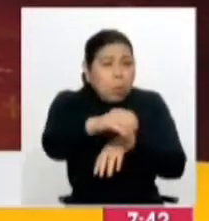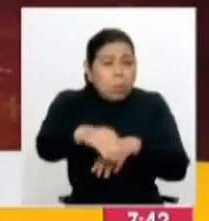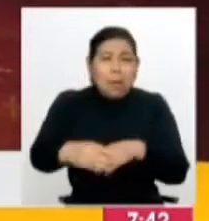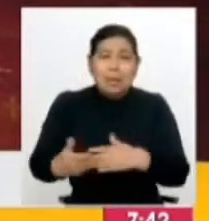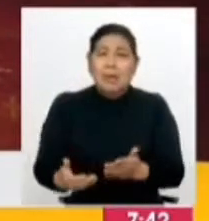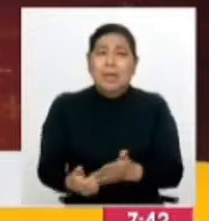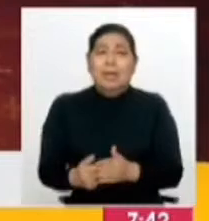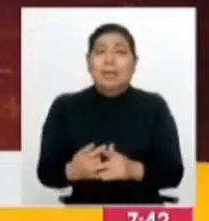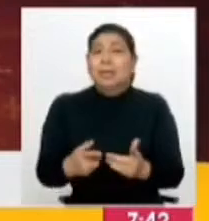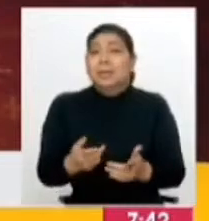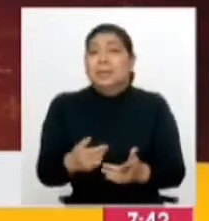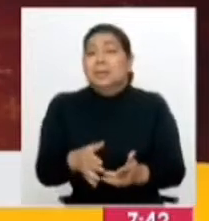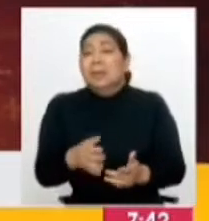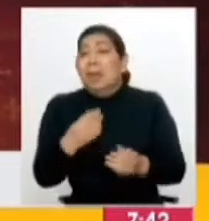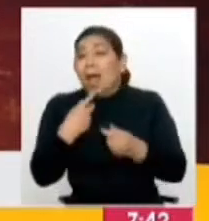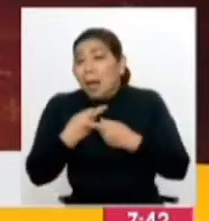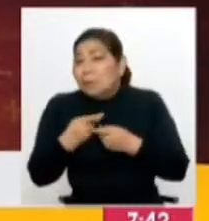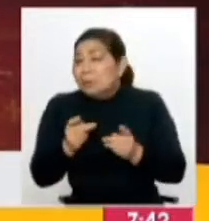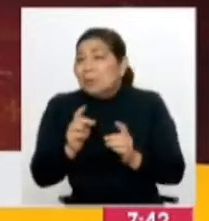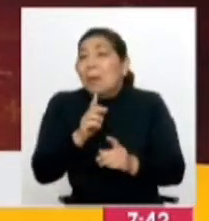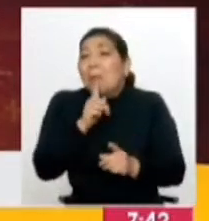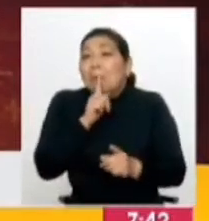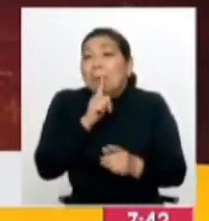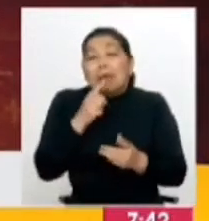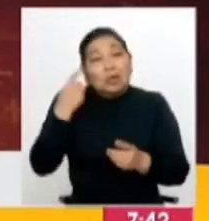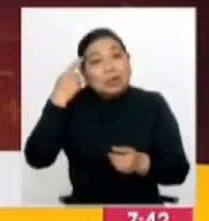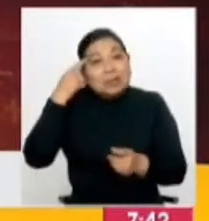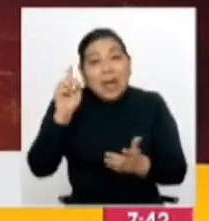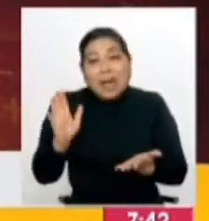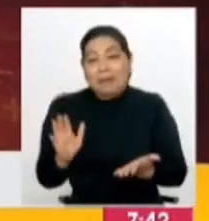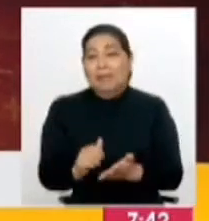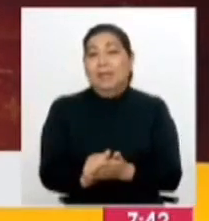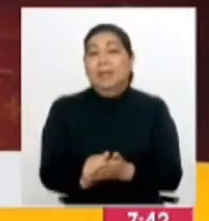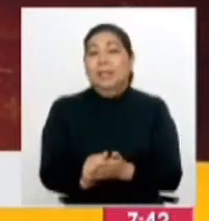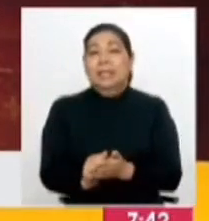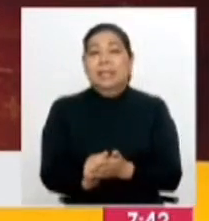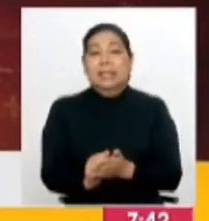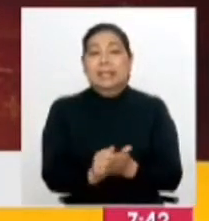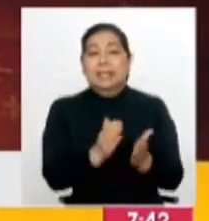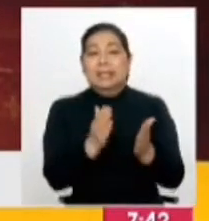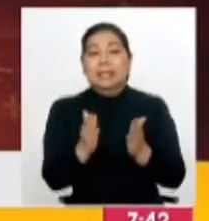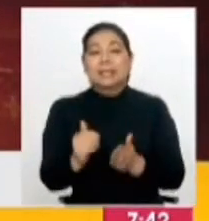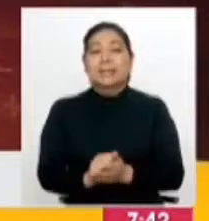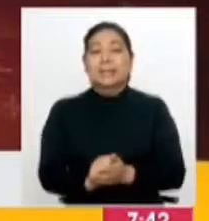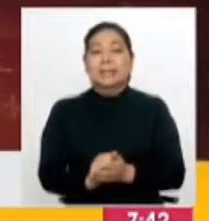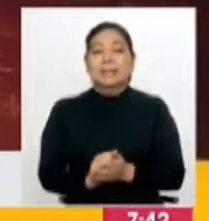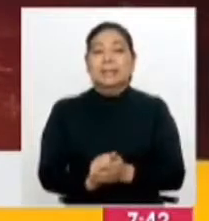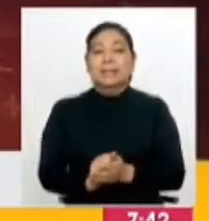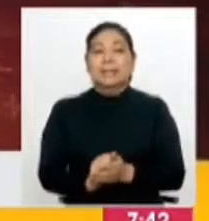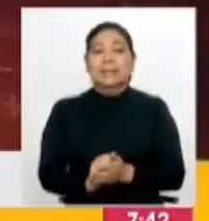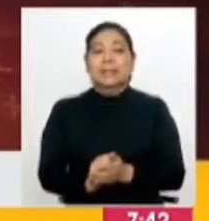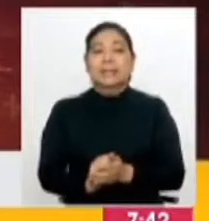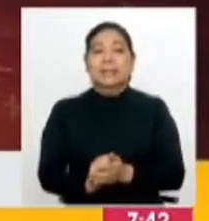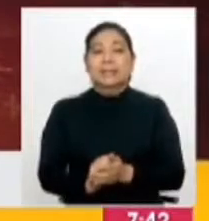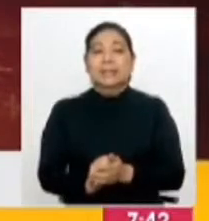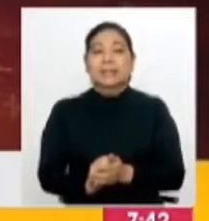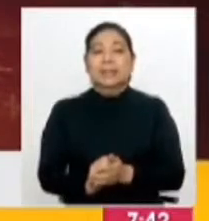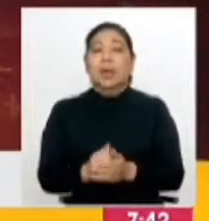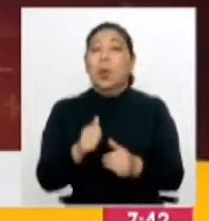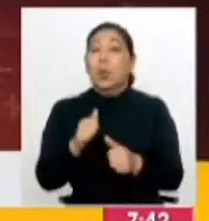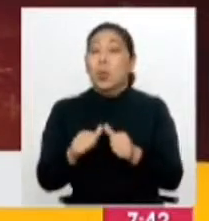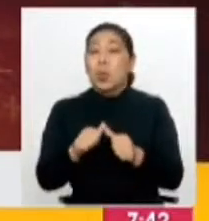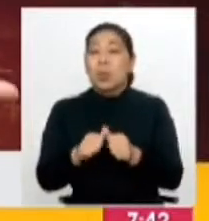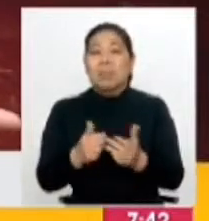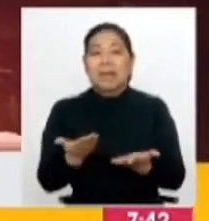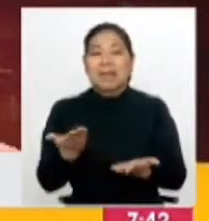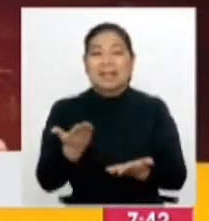todos los días. A veces estas no se difunden, ¿no? Voy a dejar para la última la última parte, los números que